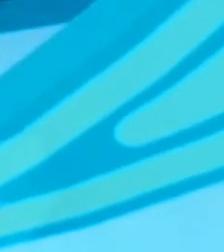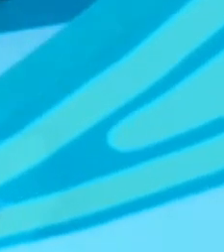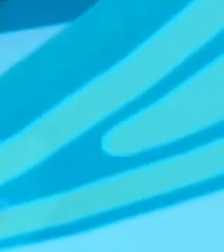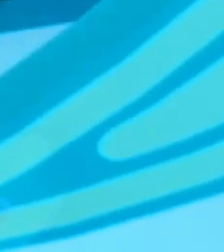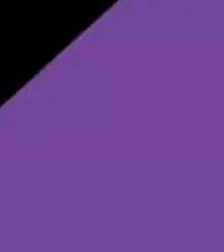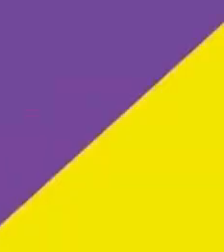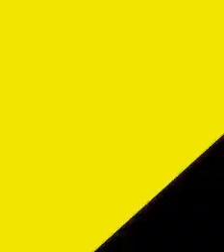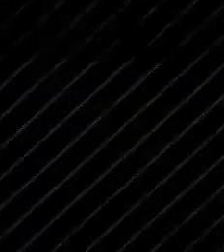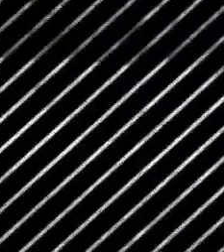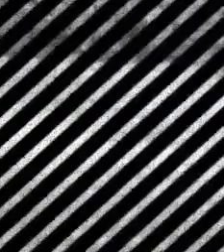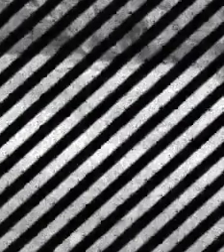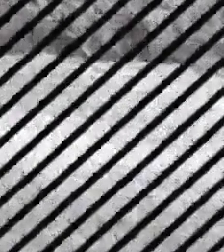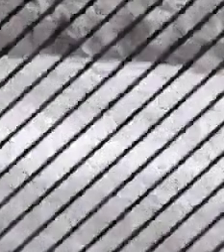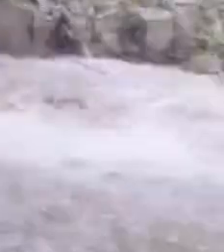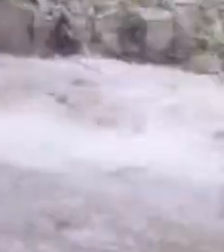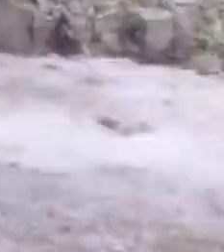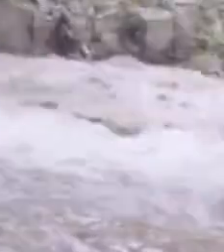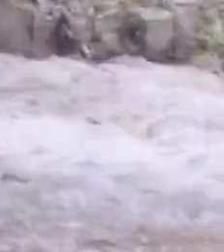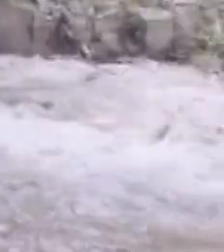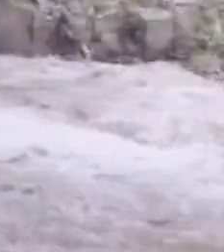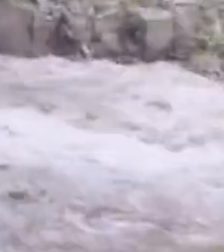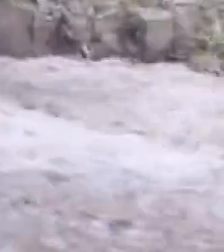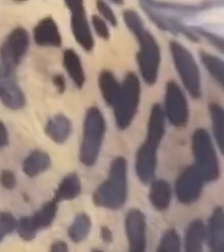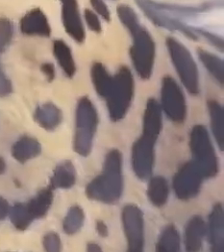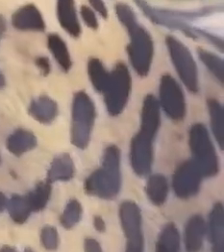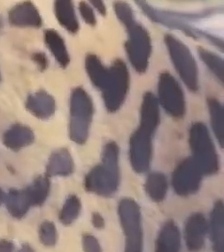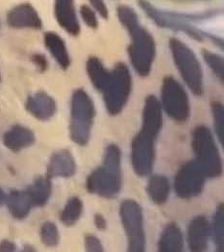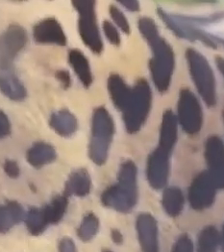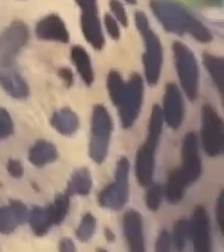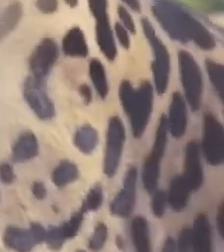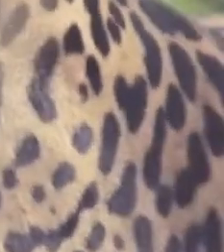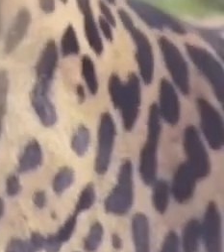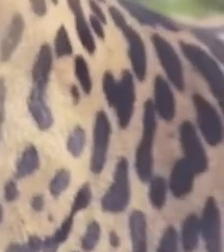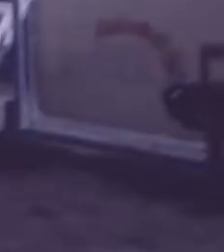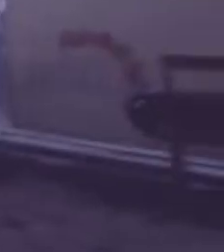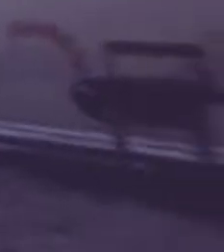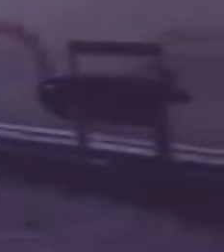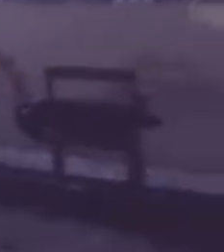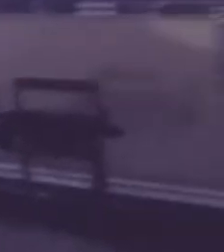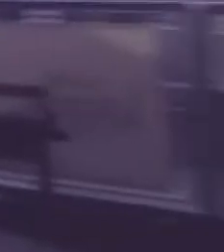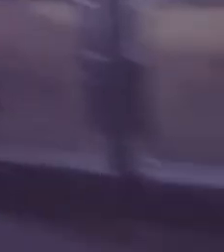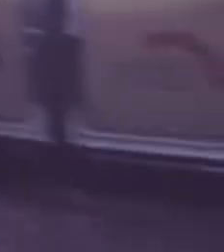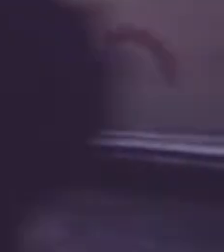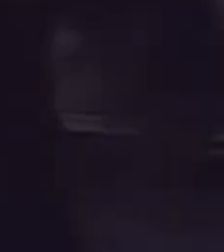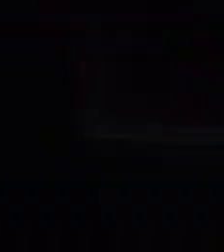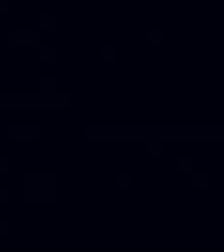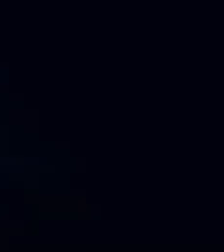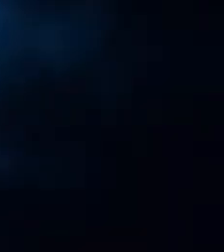A continuación, Documentales UNED.